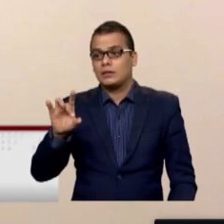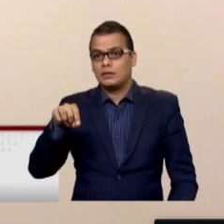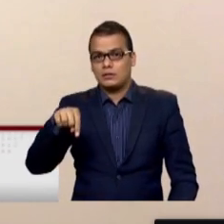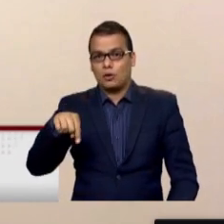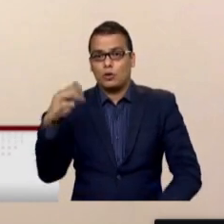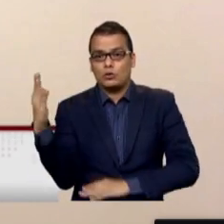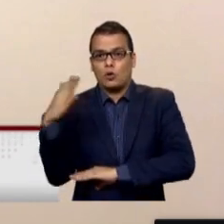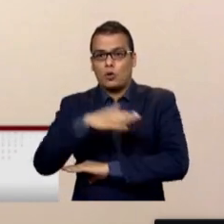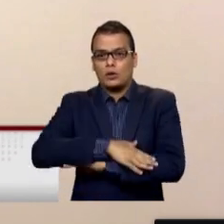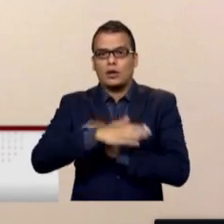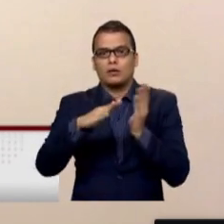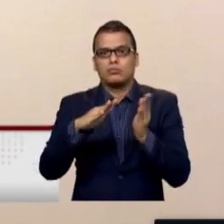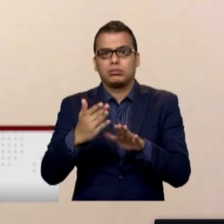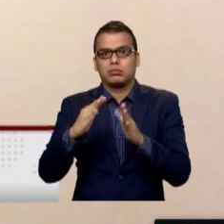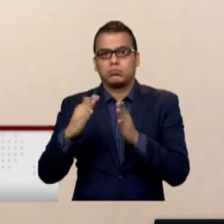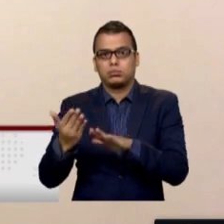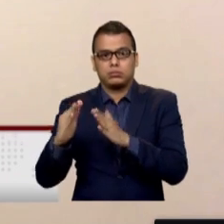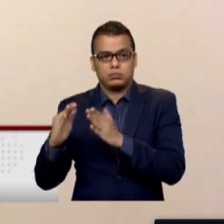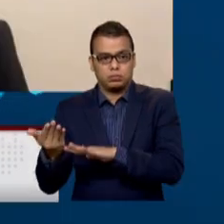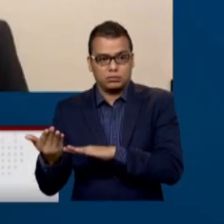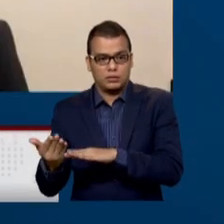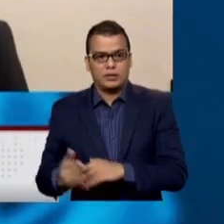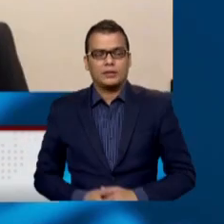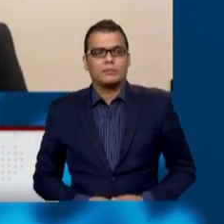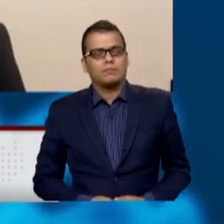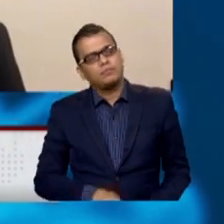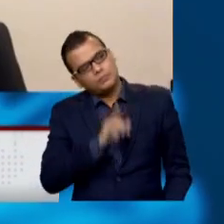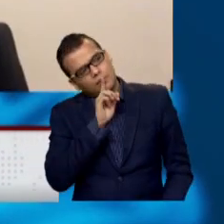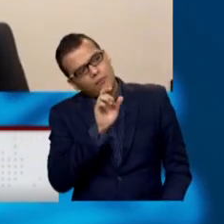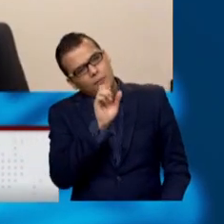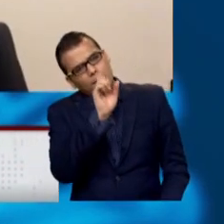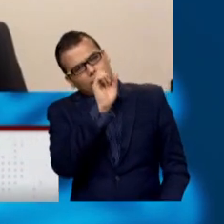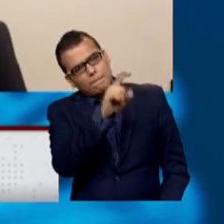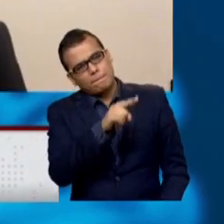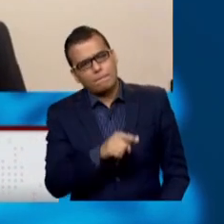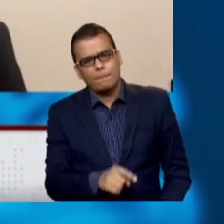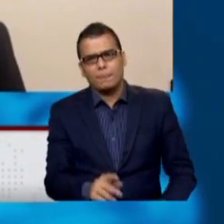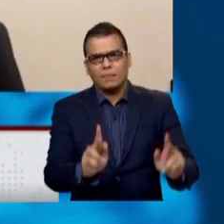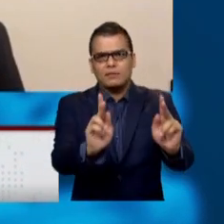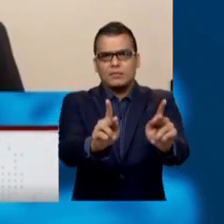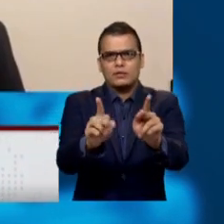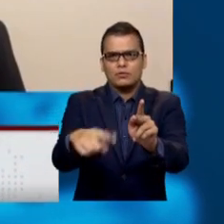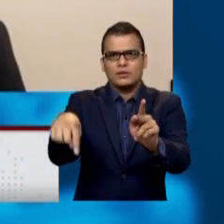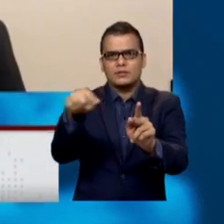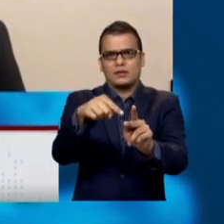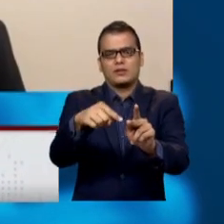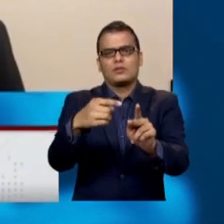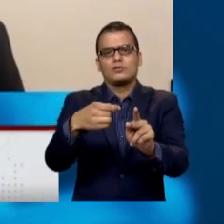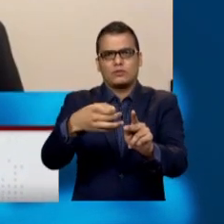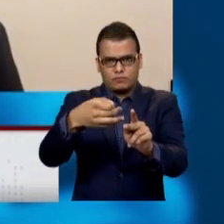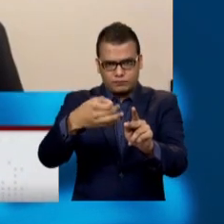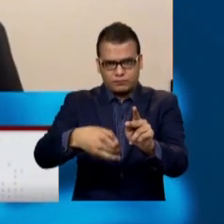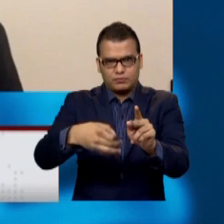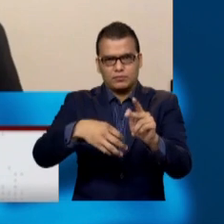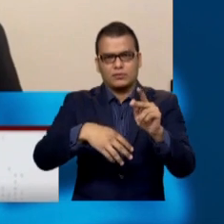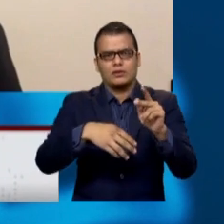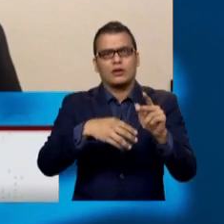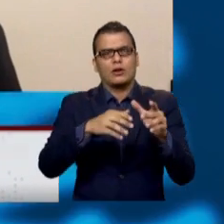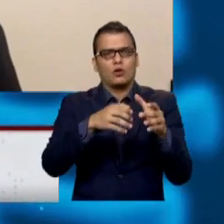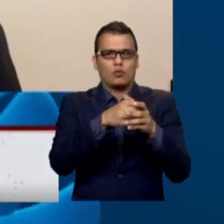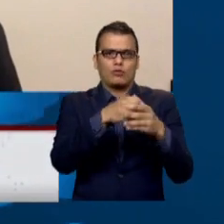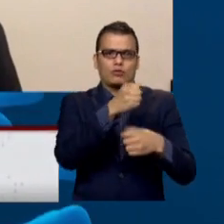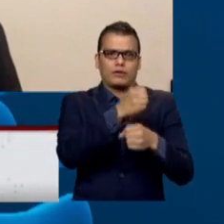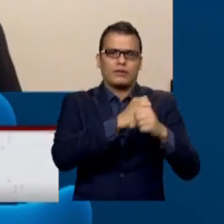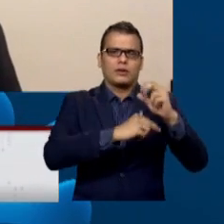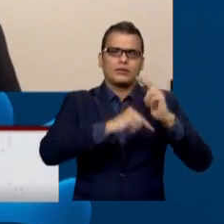hoy. Ministro, el tema de la salida de población desde el lunes anterior de sectores de la construcción y la